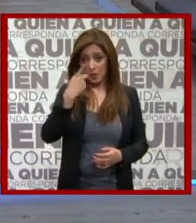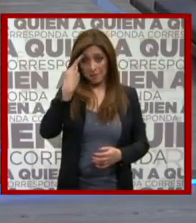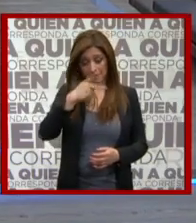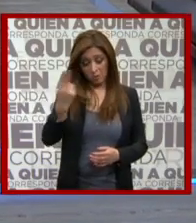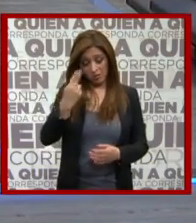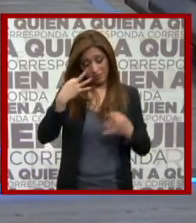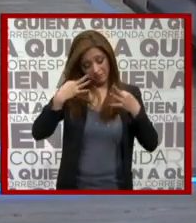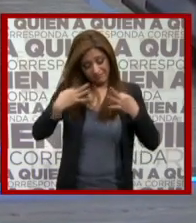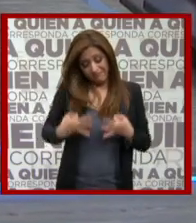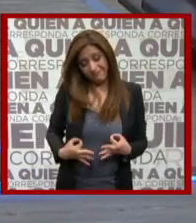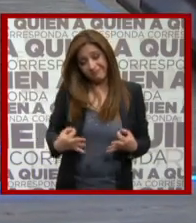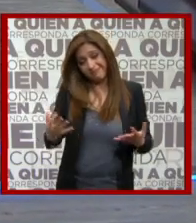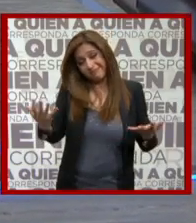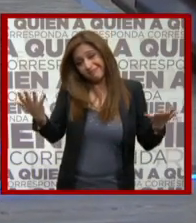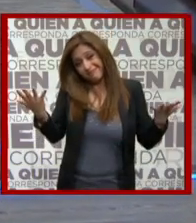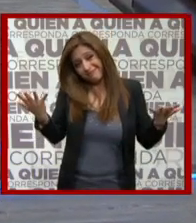pero